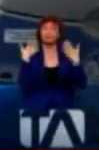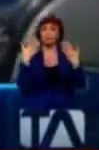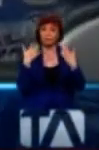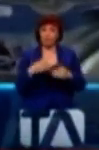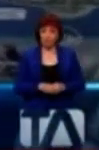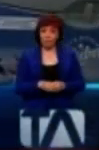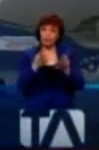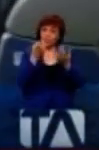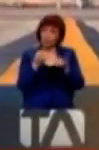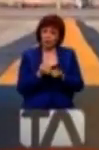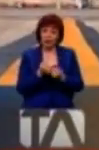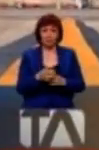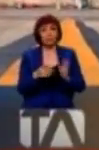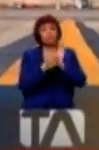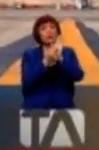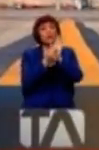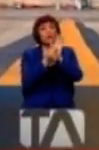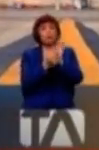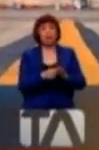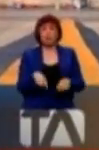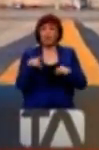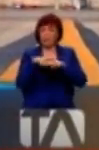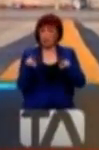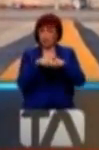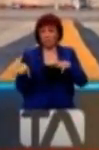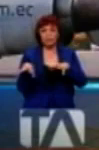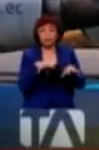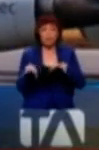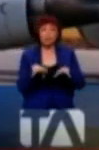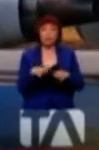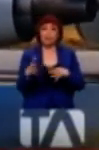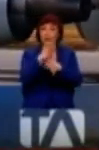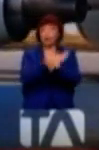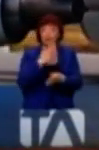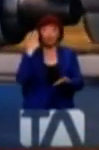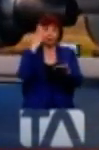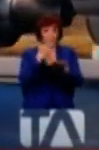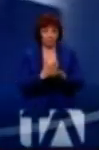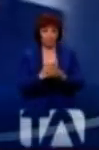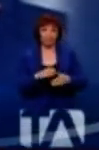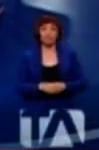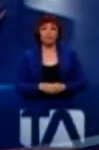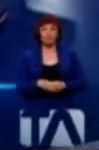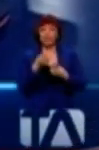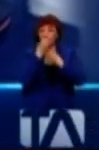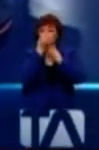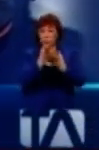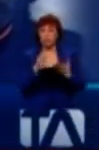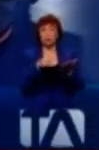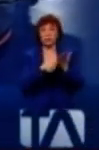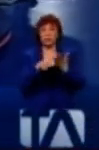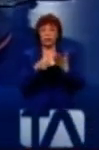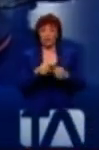de favorecer varias actividades que habrían sido afectadas tras su suspensión. Así lo informó el ministro de